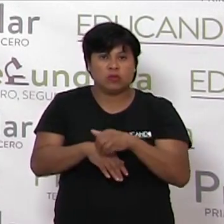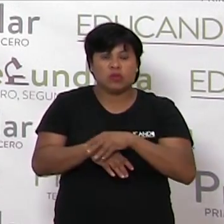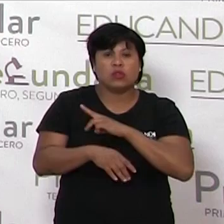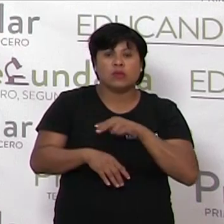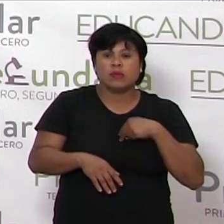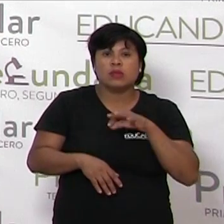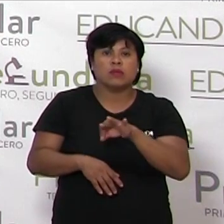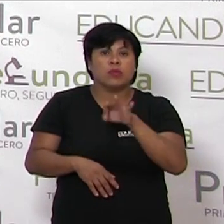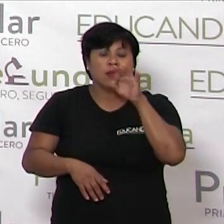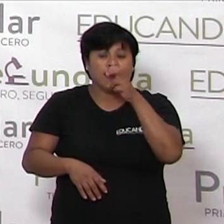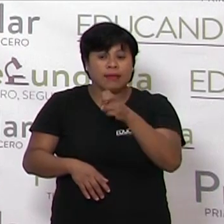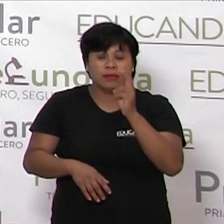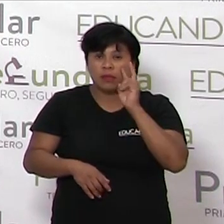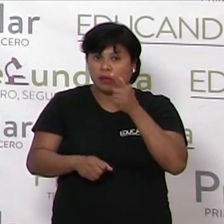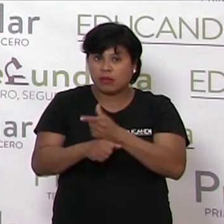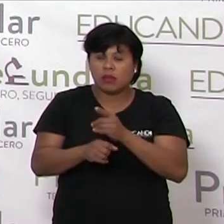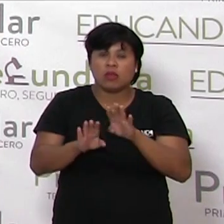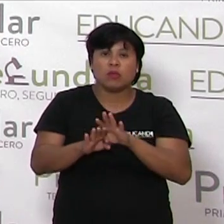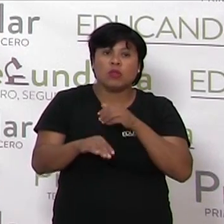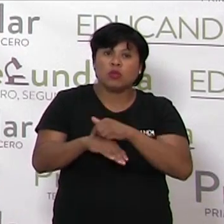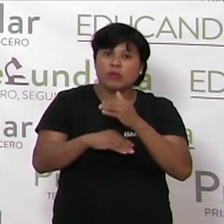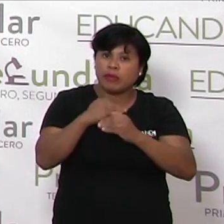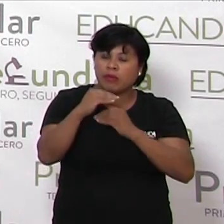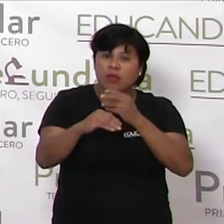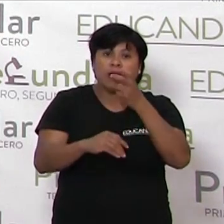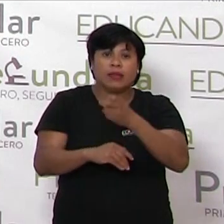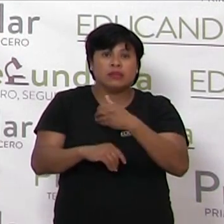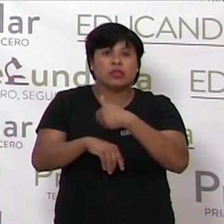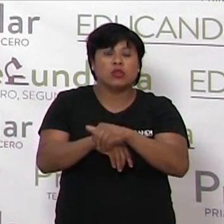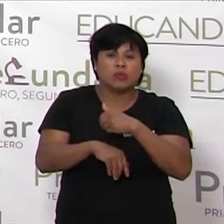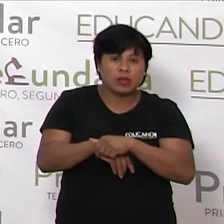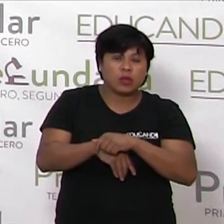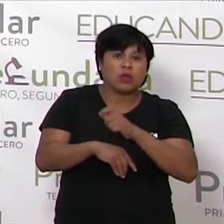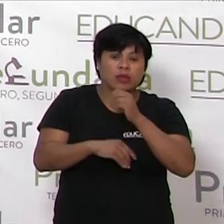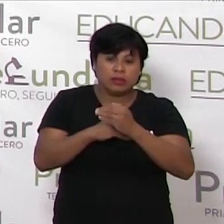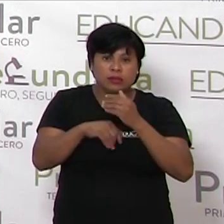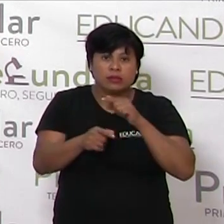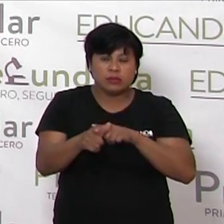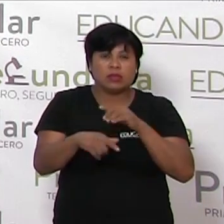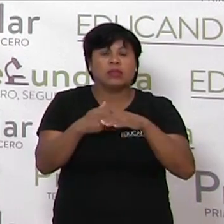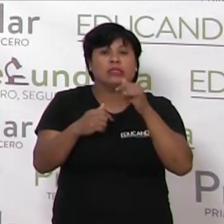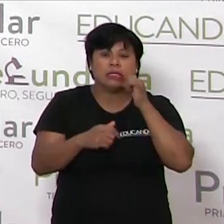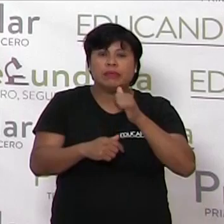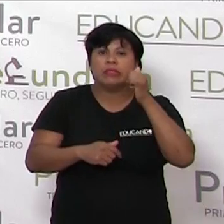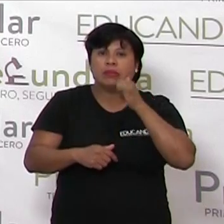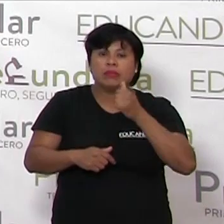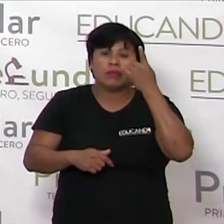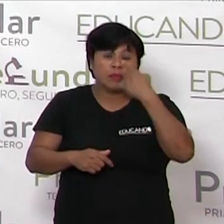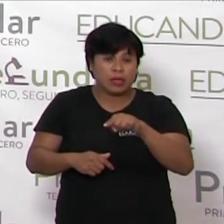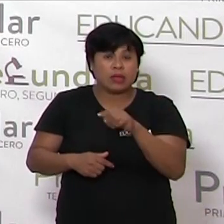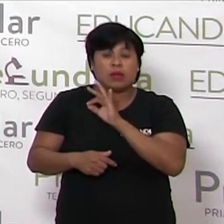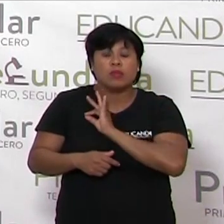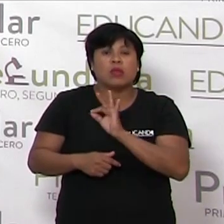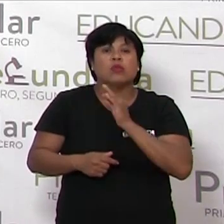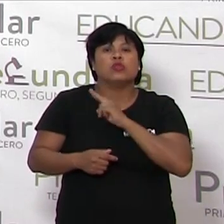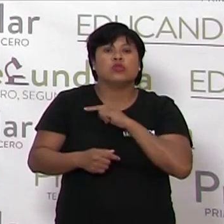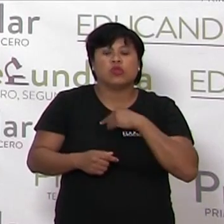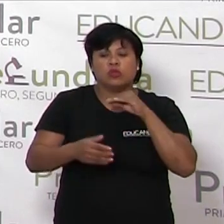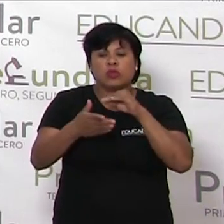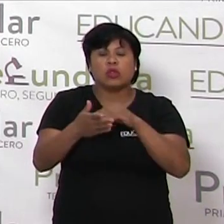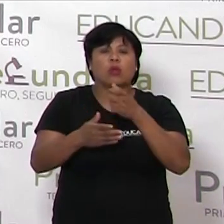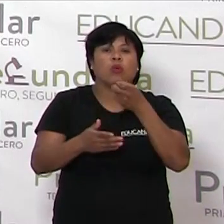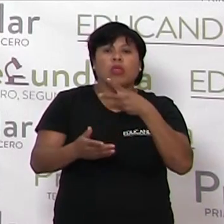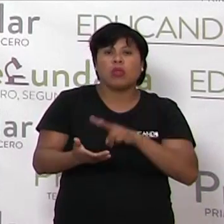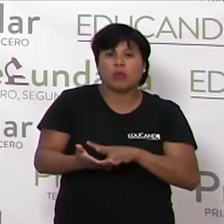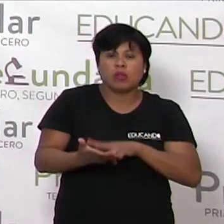que encontrar o identificar ese factor constante, es decir, ese número constante que se va a repetir siempre para que podamos establecer